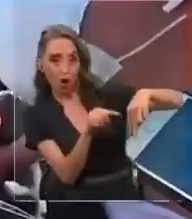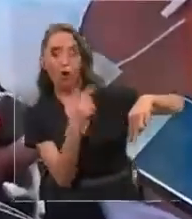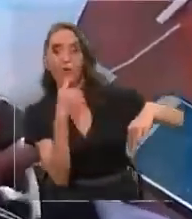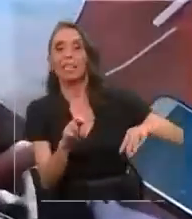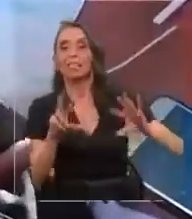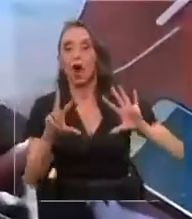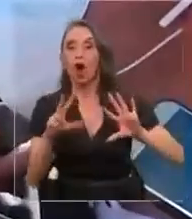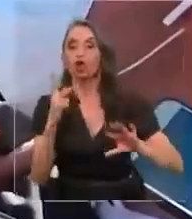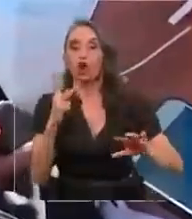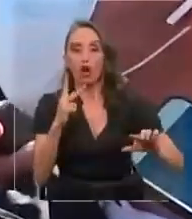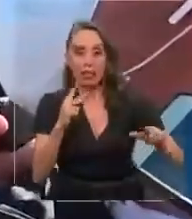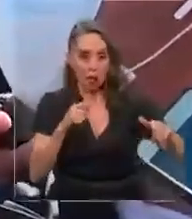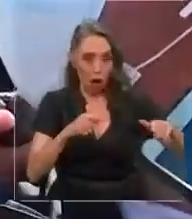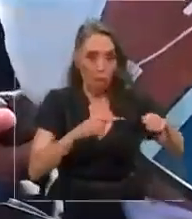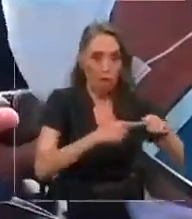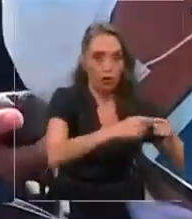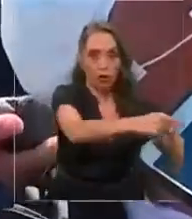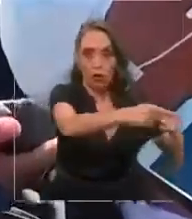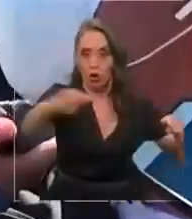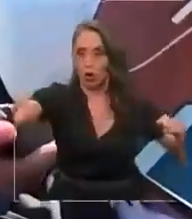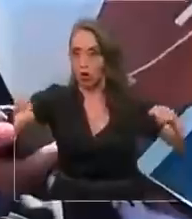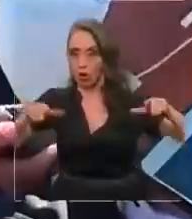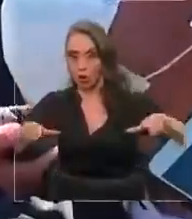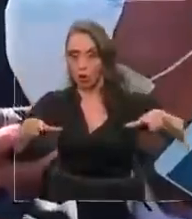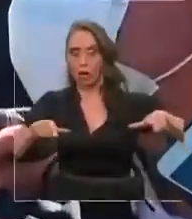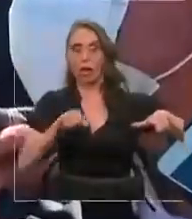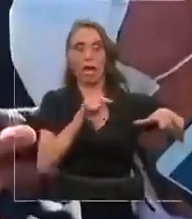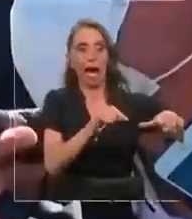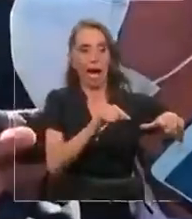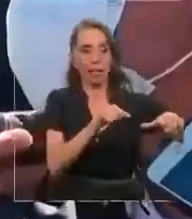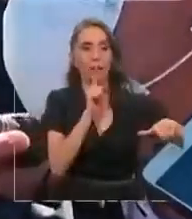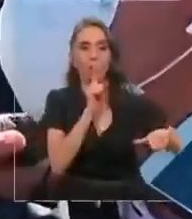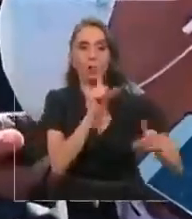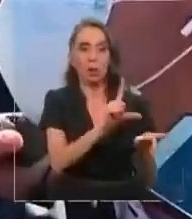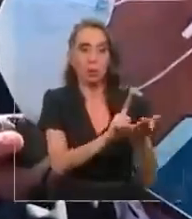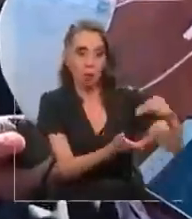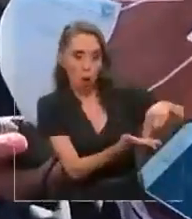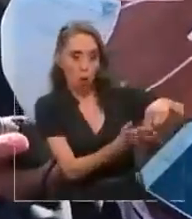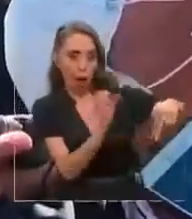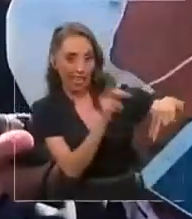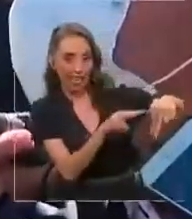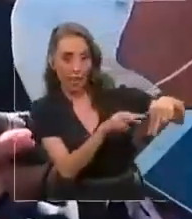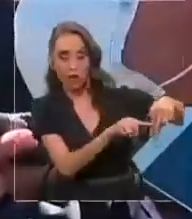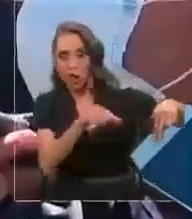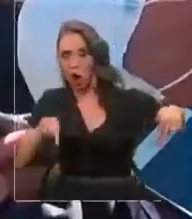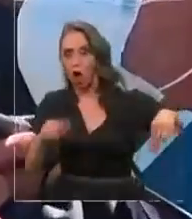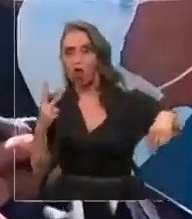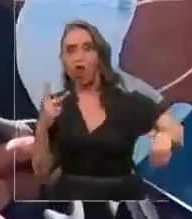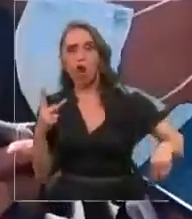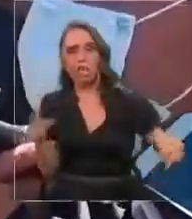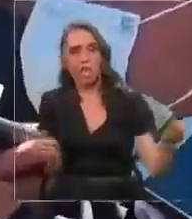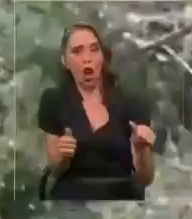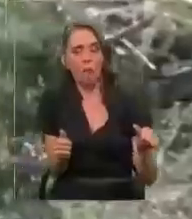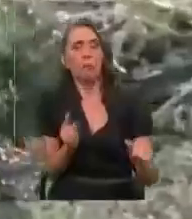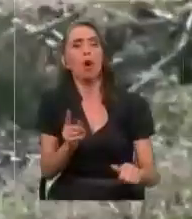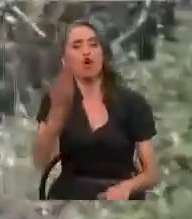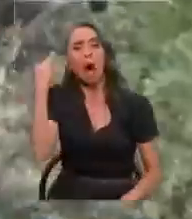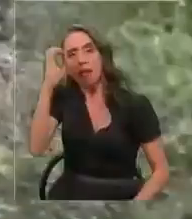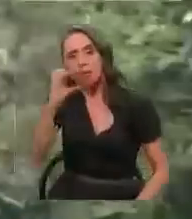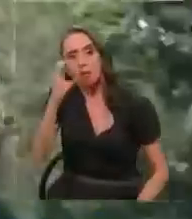siempre de 8 kilómetros a la redonda. Estamos a 2 kilómetros del último punto de avistamiento aproximadamente. Este sector, ¿por qué no había sido